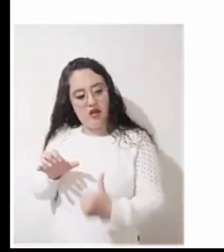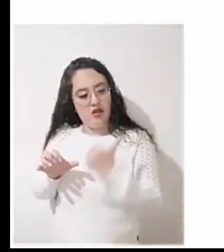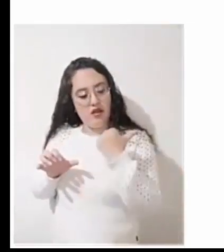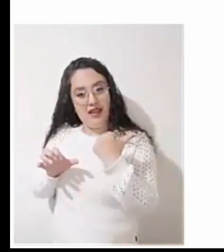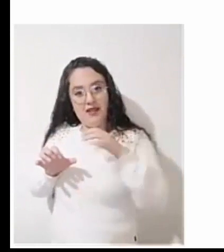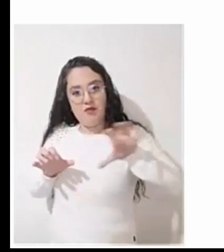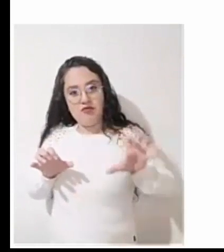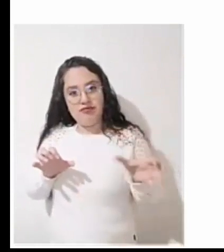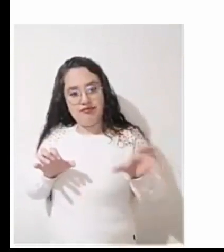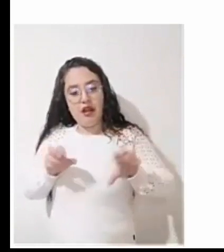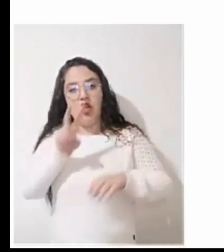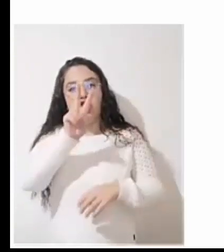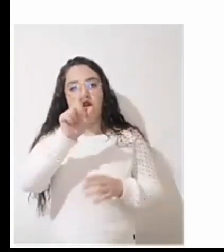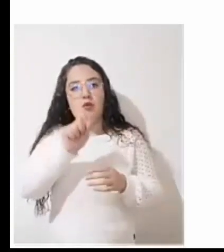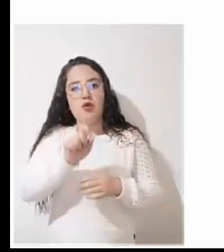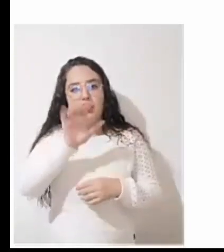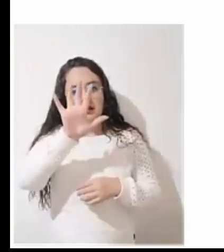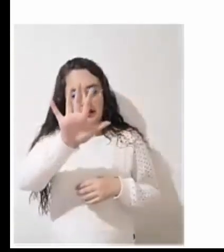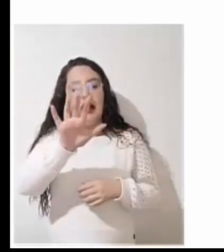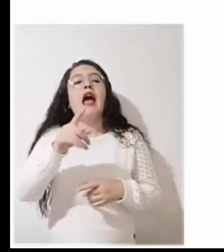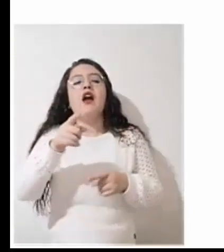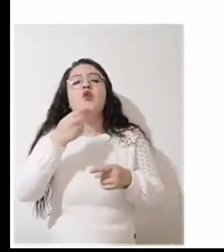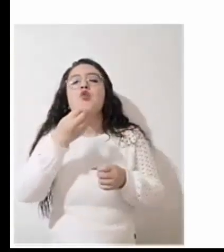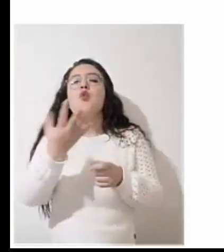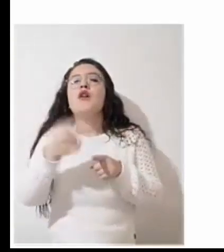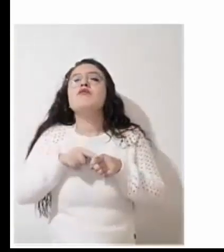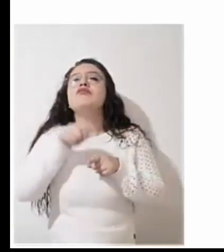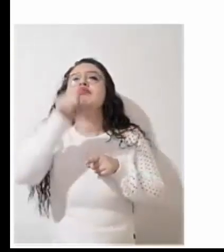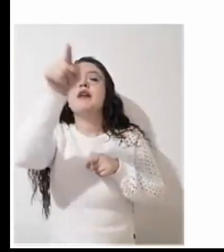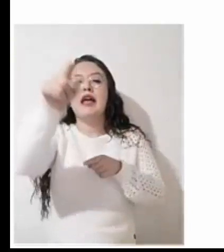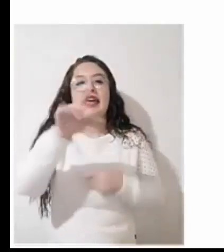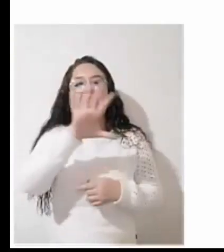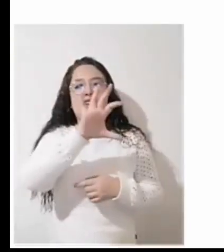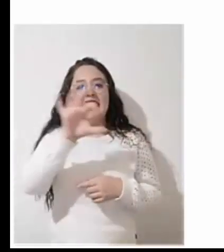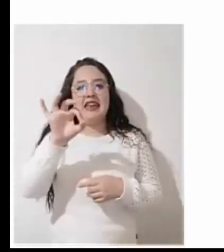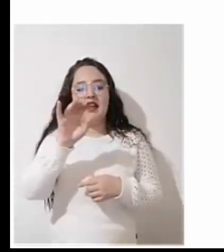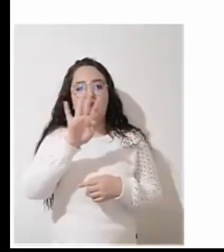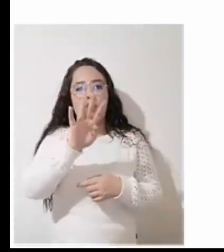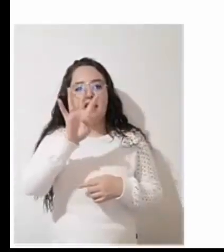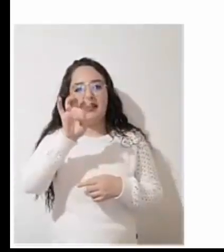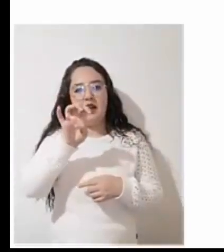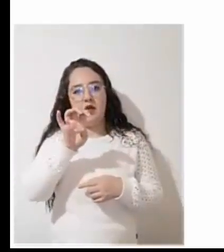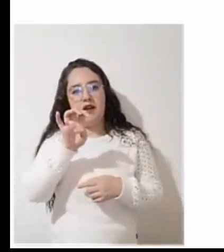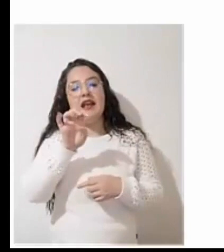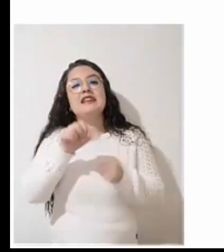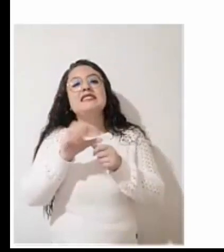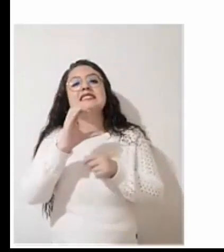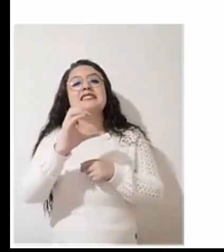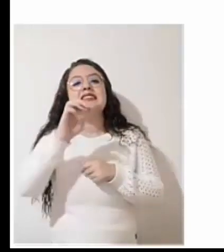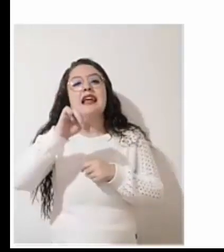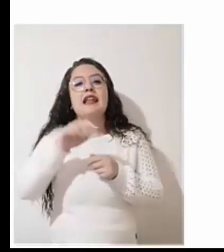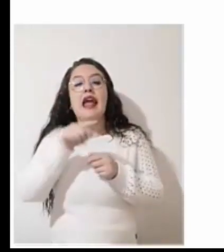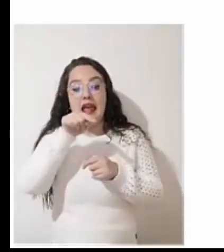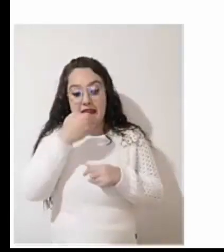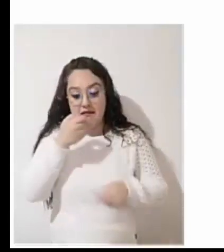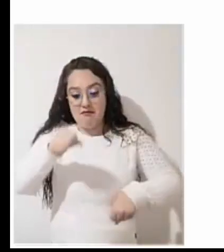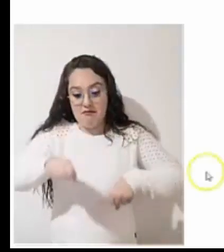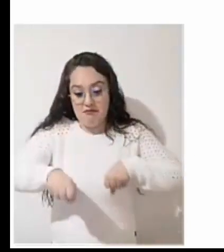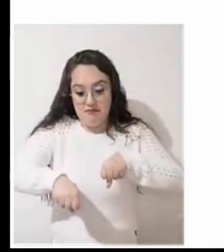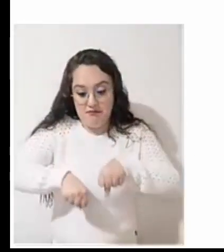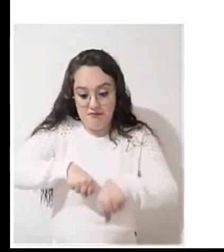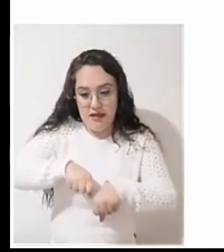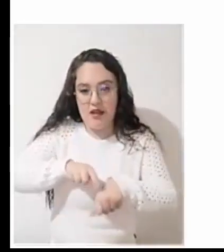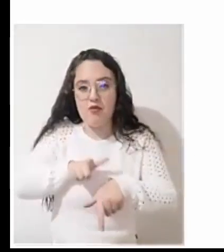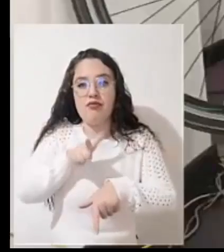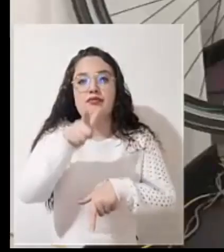de atrás y recorreremos 549 centímetros con esa vuelta del piñón de